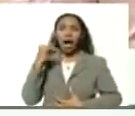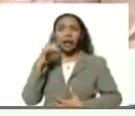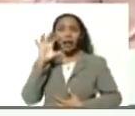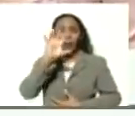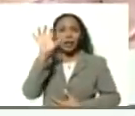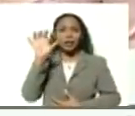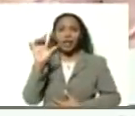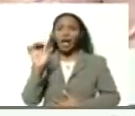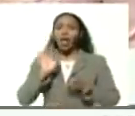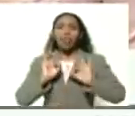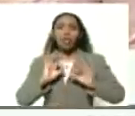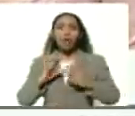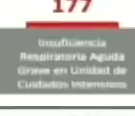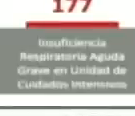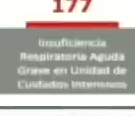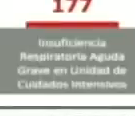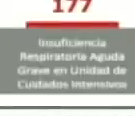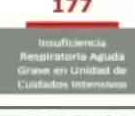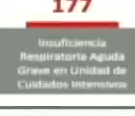síntomas actualmente hay